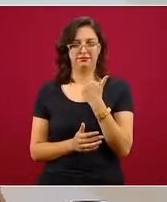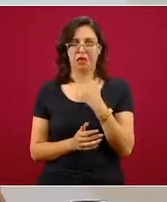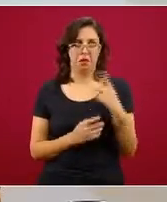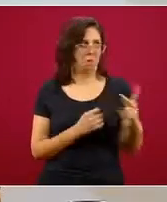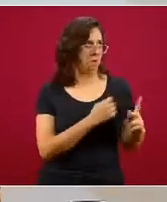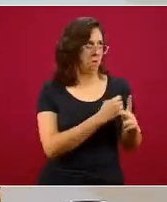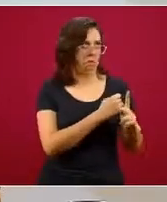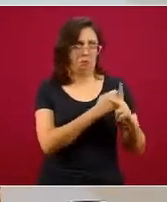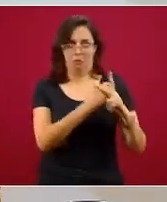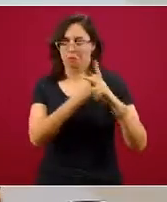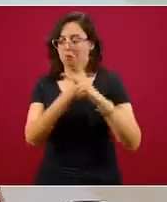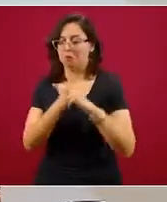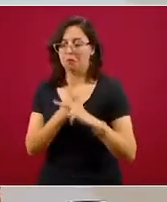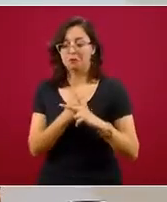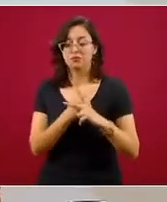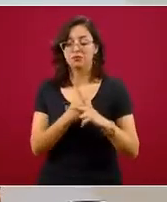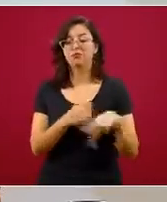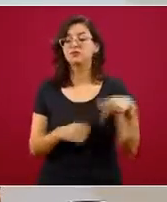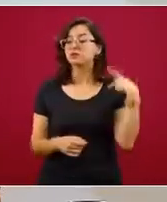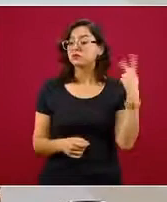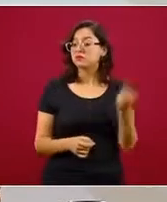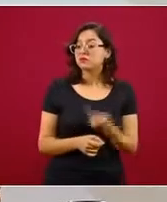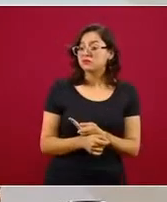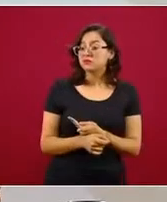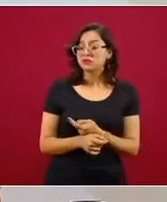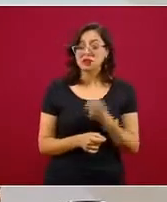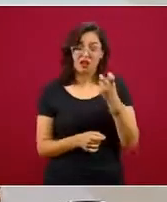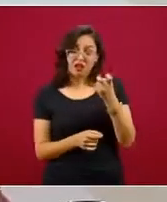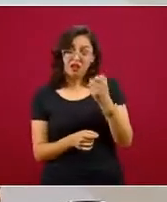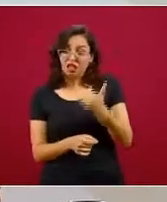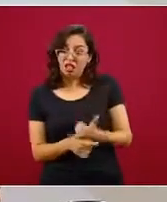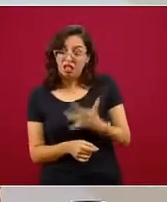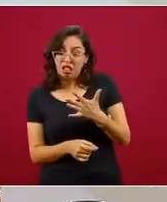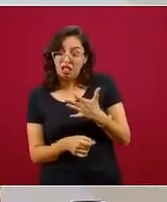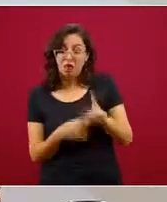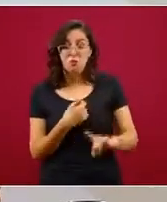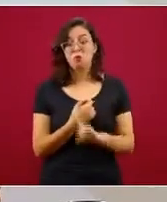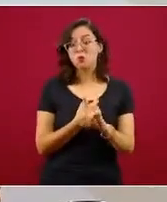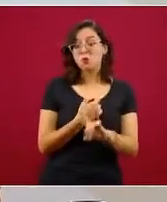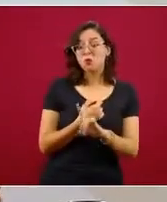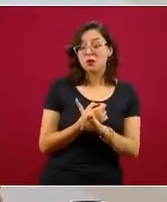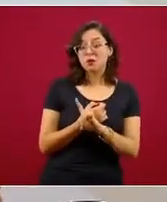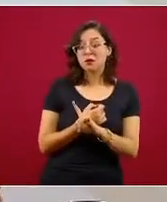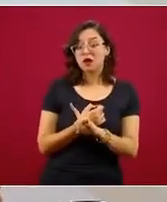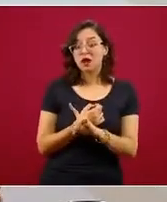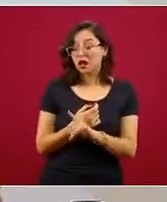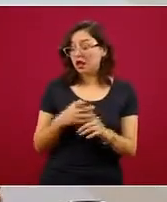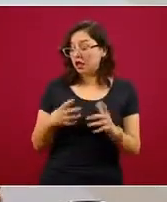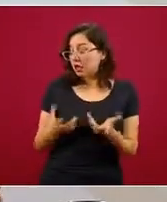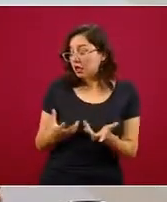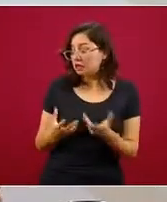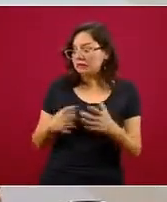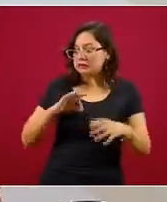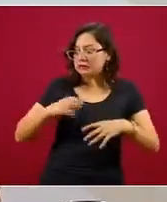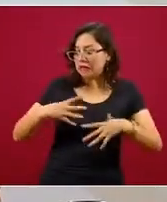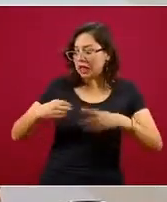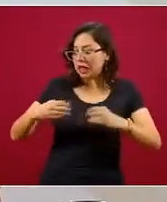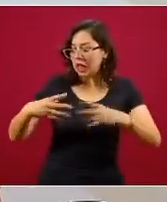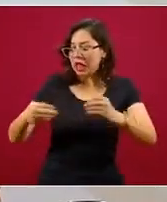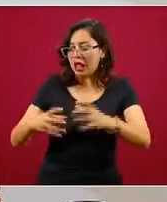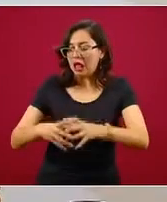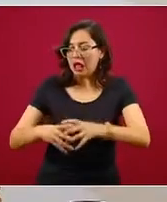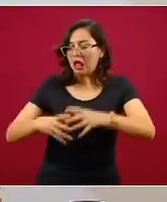Eso entorpece la posibilidad de identificar los patrones de ocurrencia de la epidemia, a qué